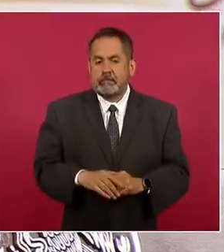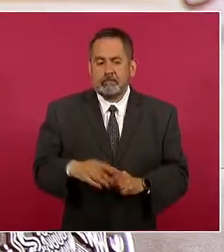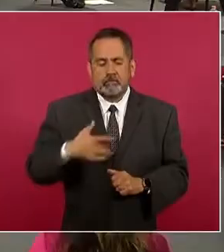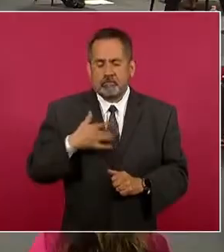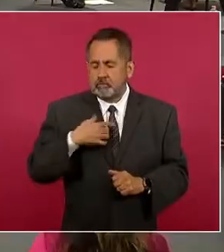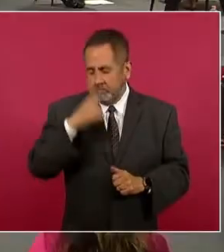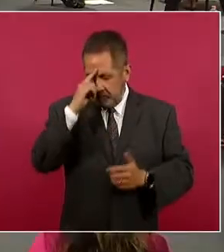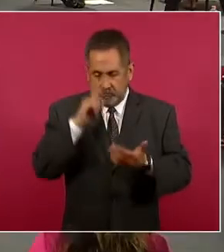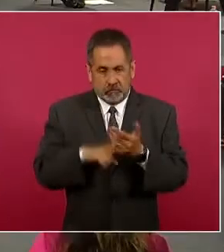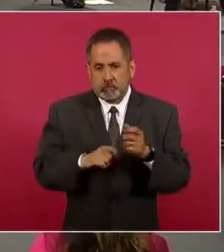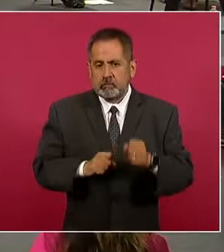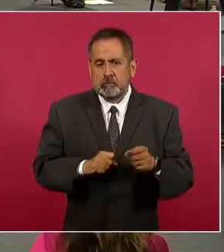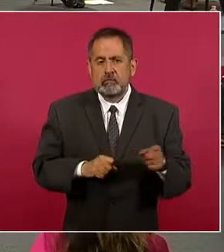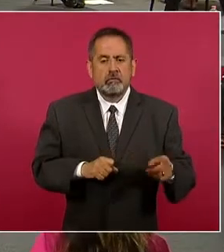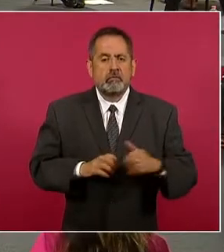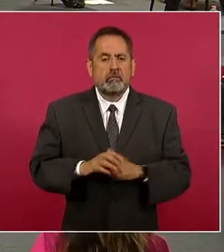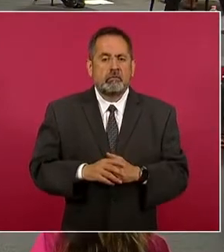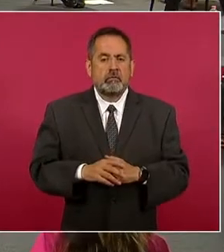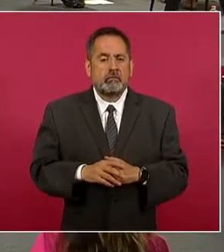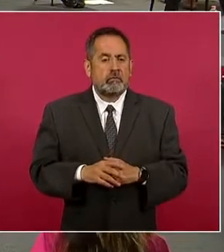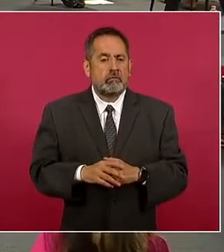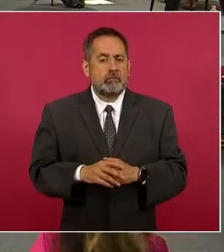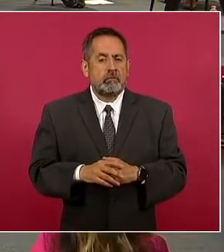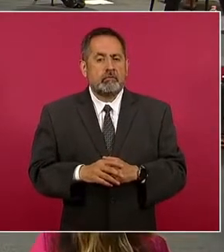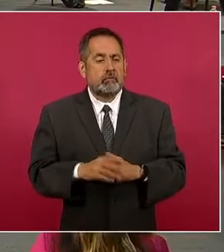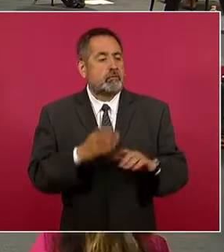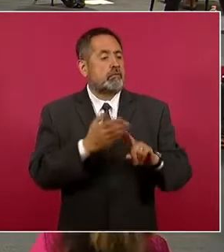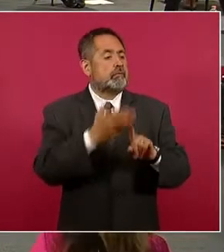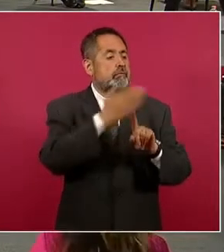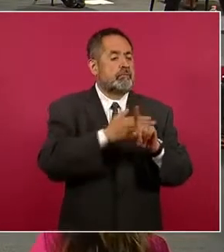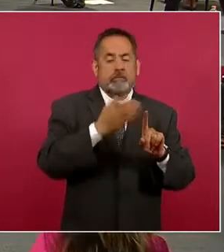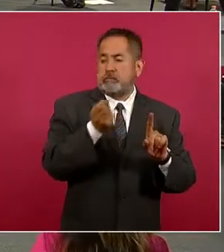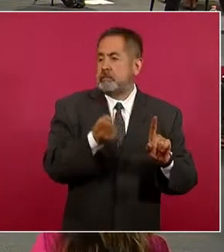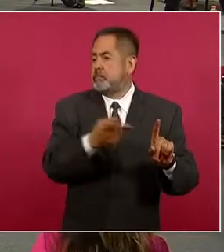quienes eran simpatizantes de la señora,